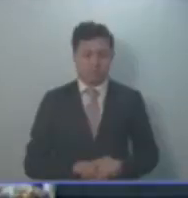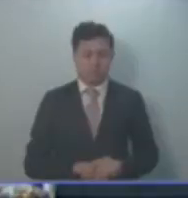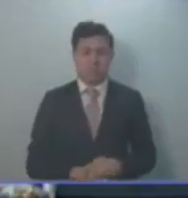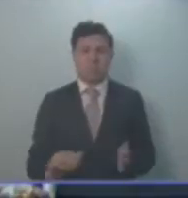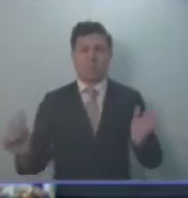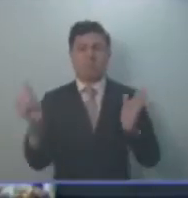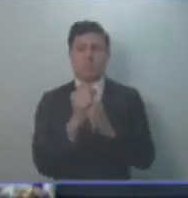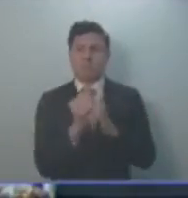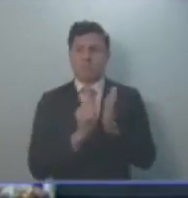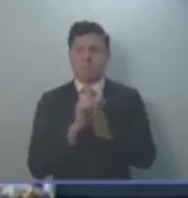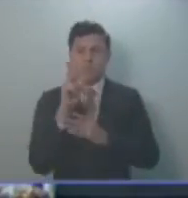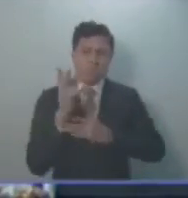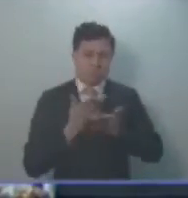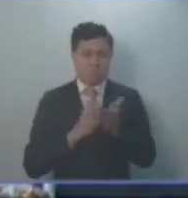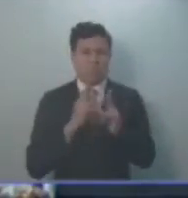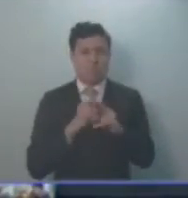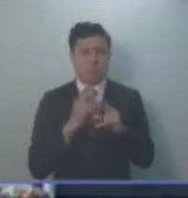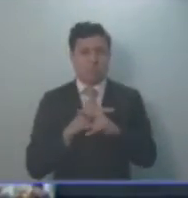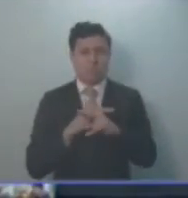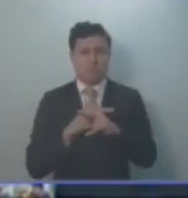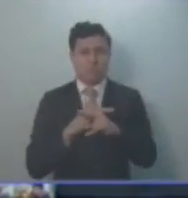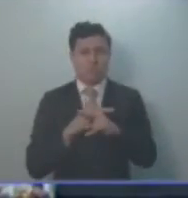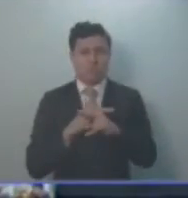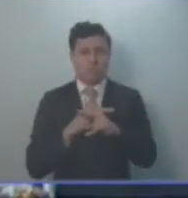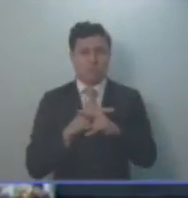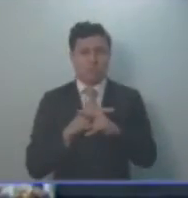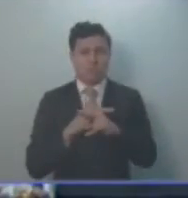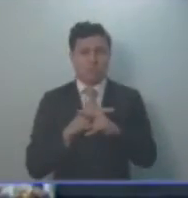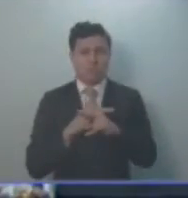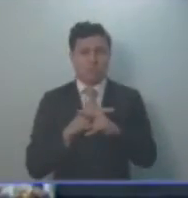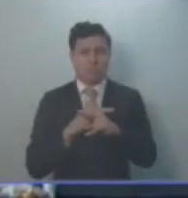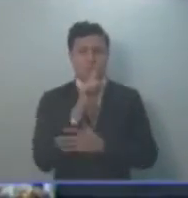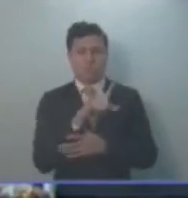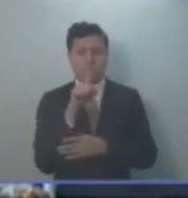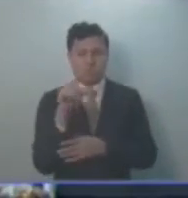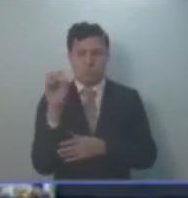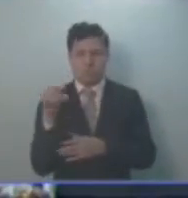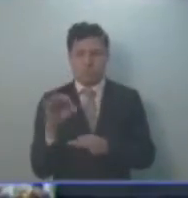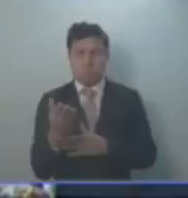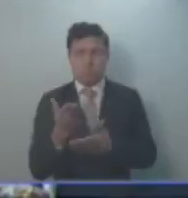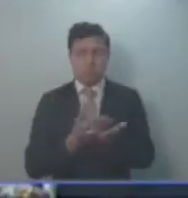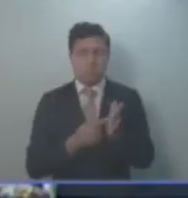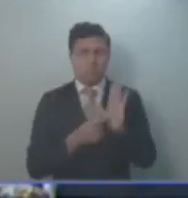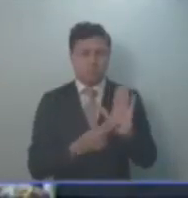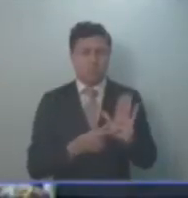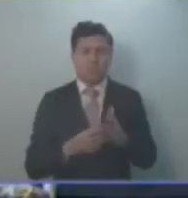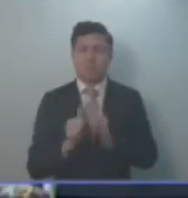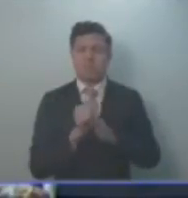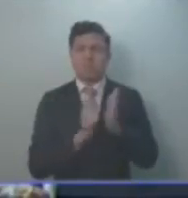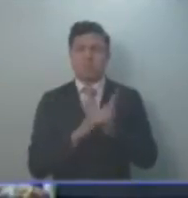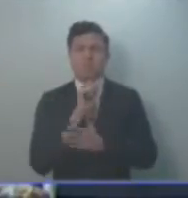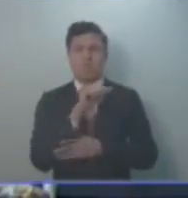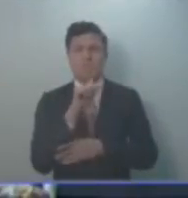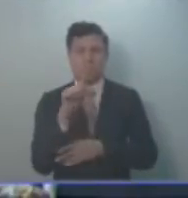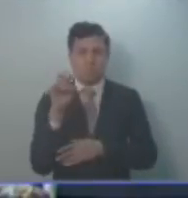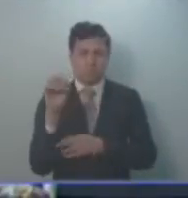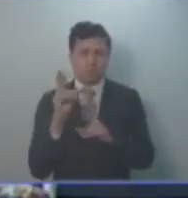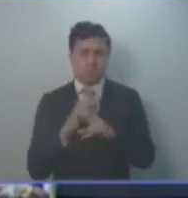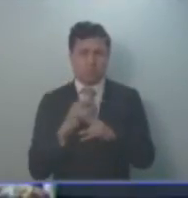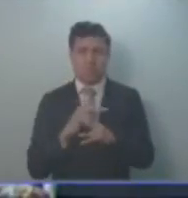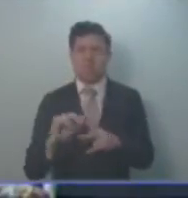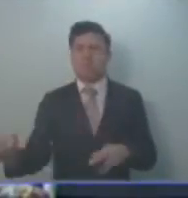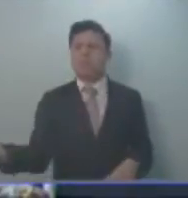Artículo 2. Refórmase el inciso primero del artículo 110 de la siguiente manera. Artículo 110.